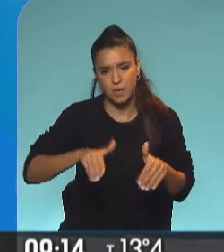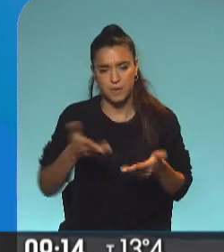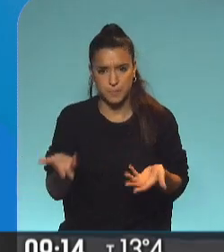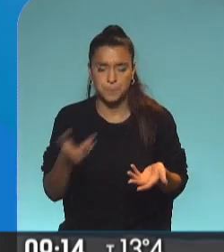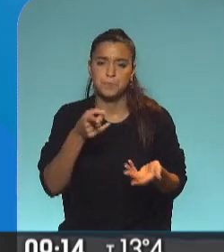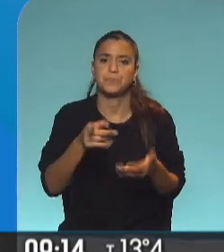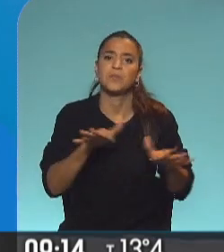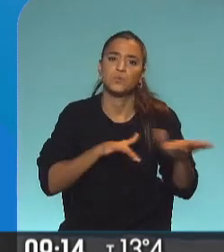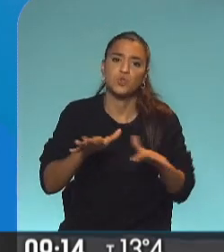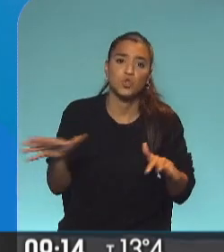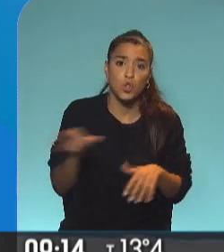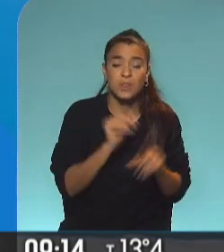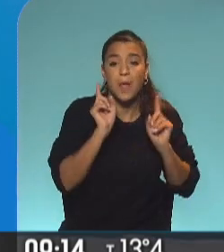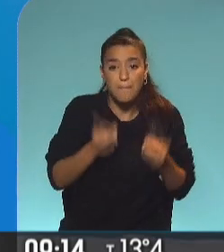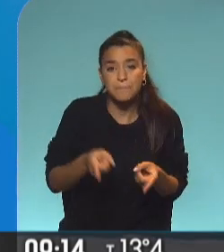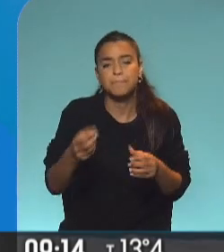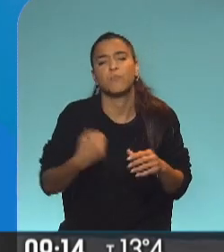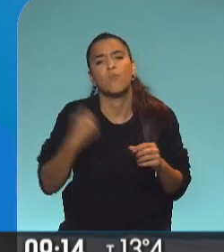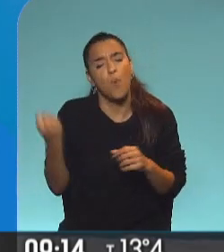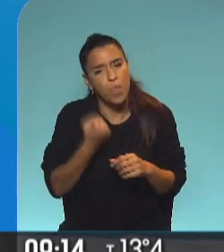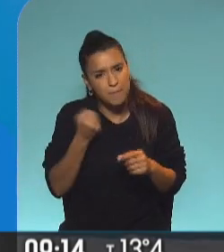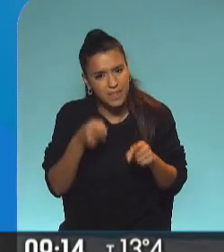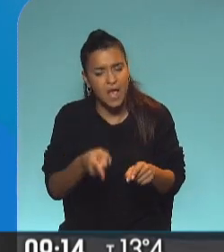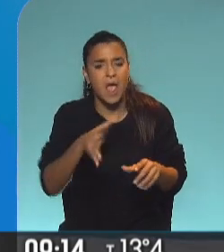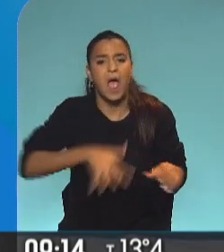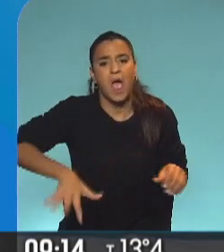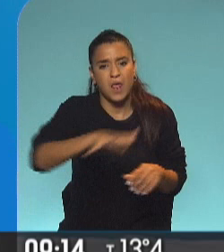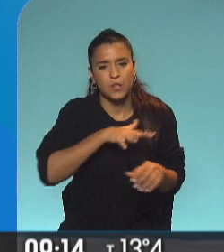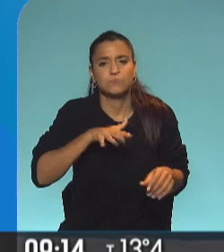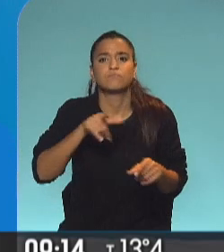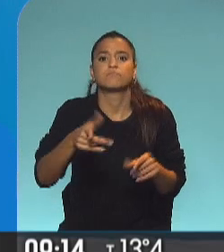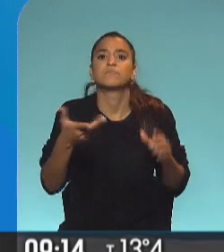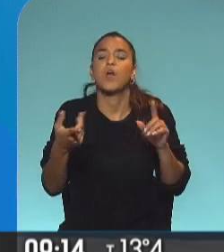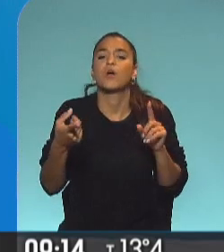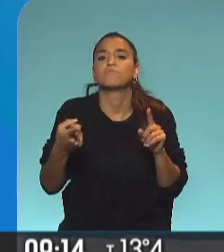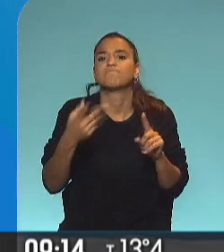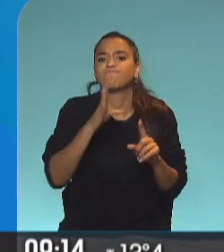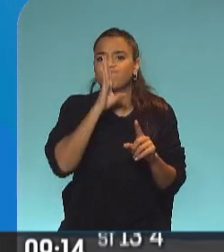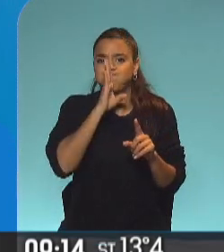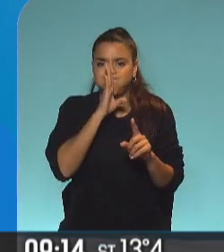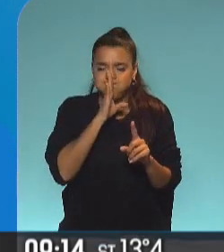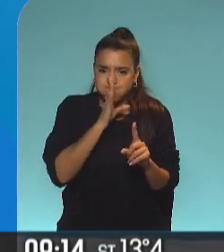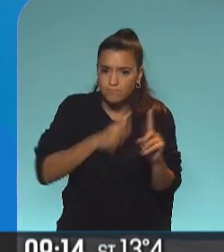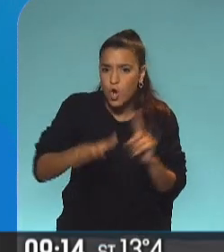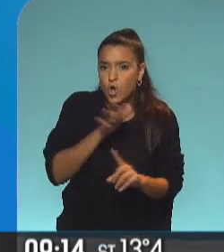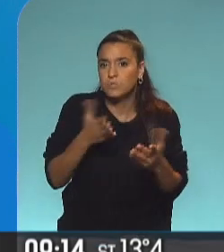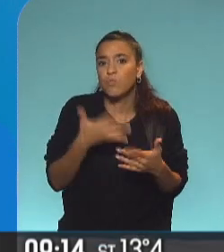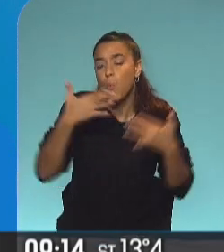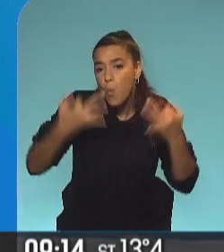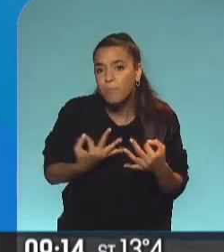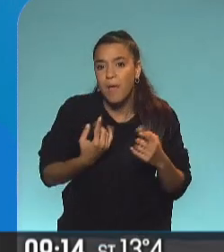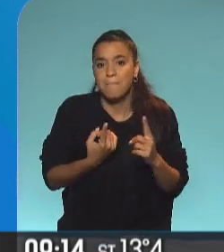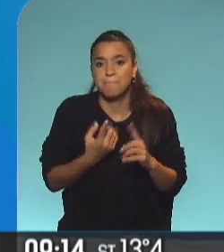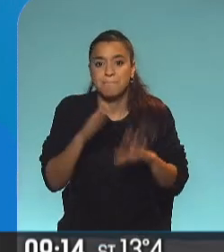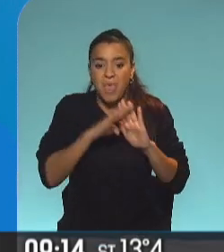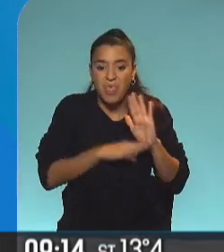las situaciones, pero fundamentalmente también en las áreas donde se vive en contexto de hacinamiento, donde la posibilidad del cumplimiento de las